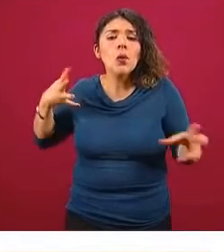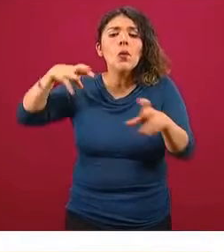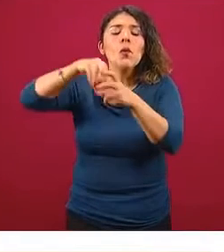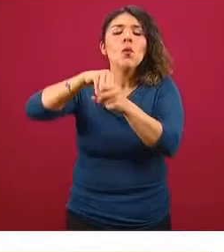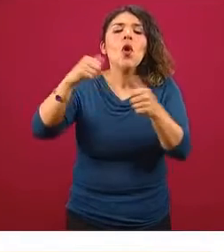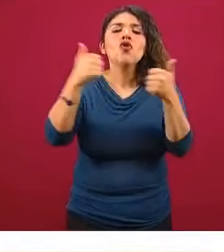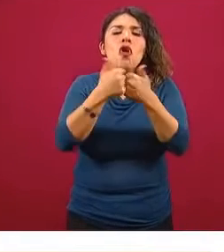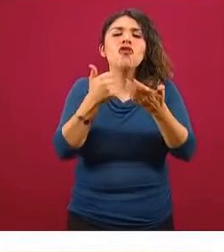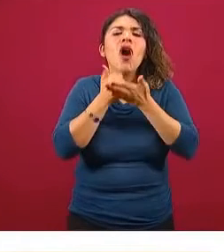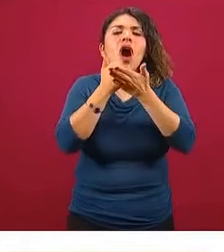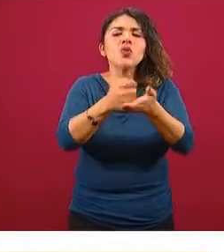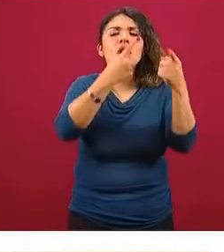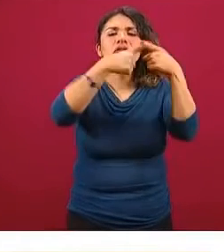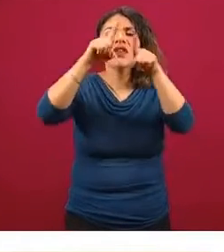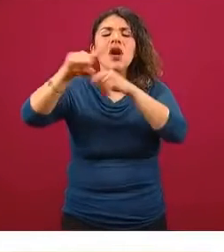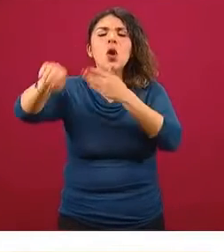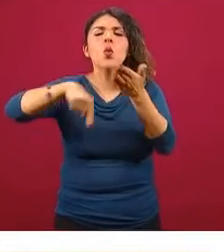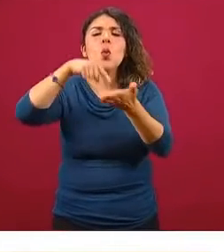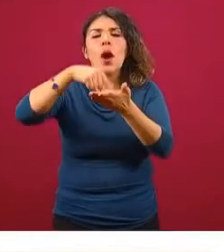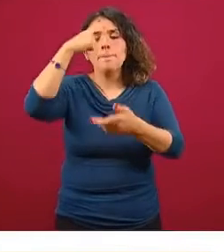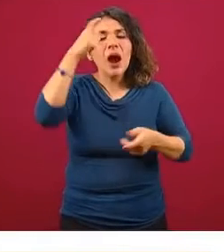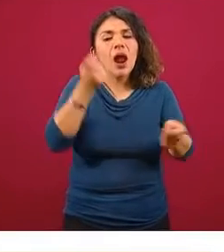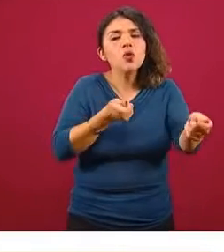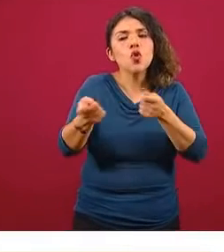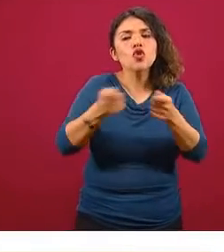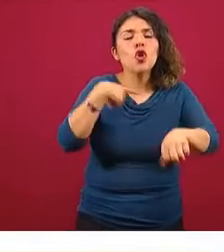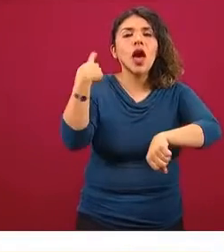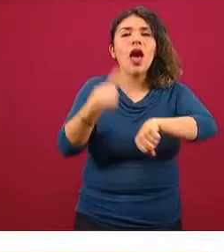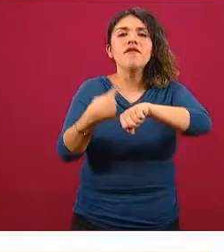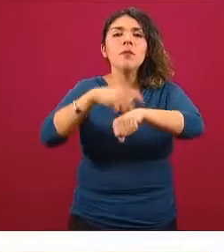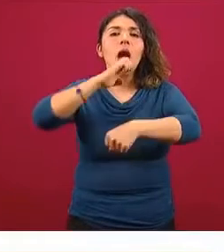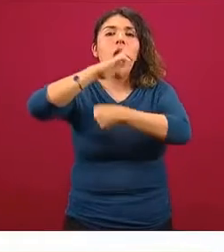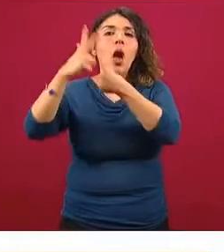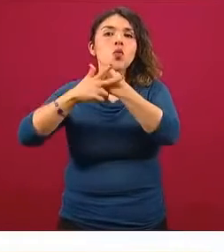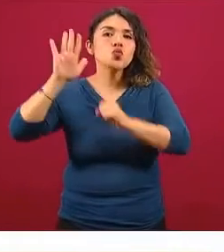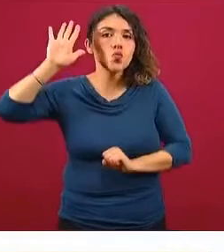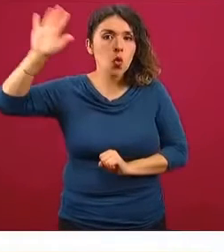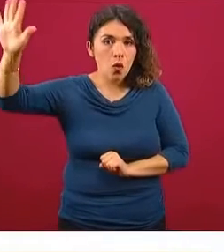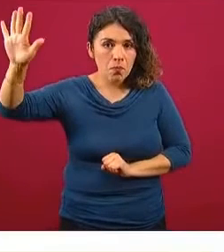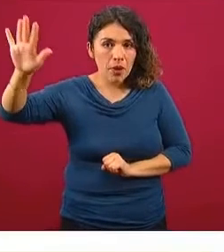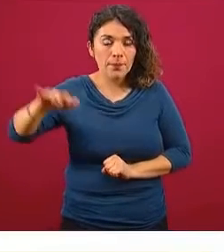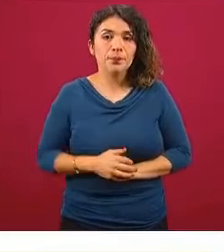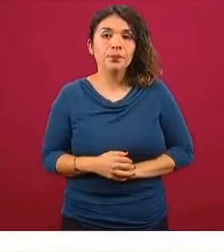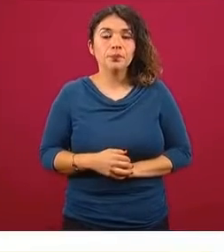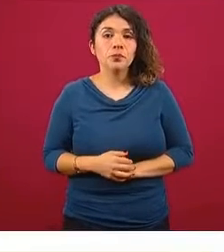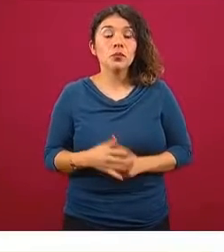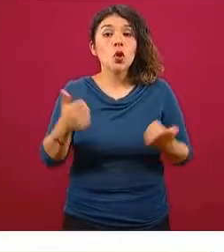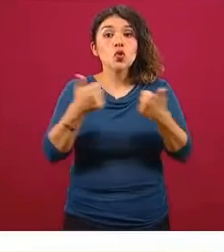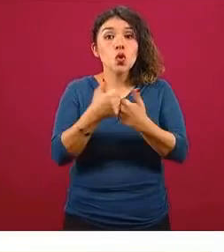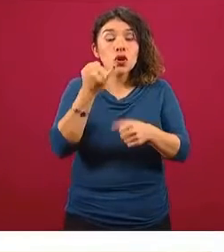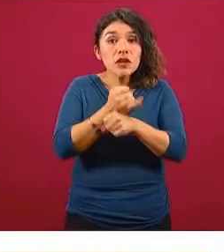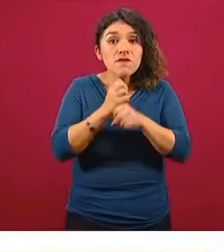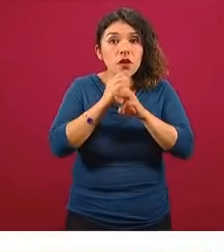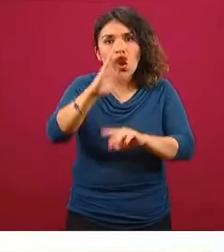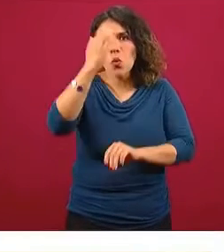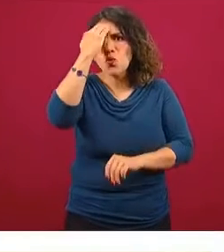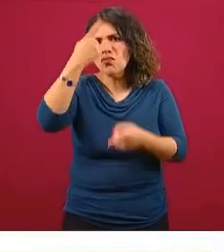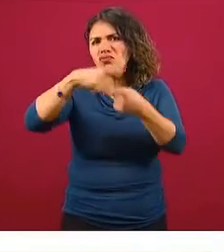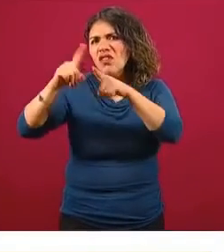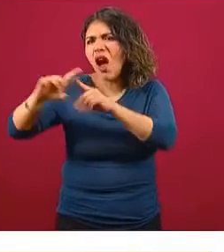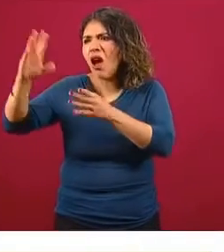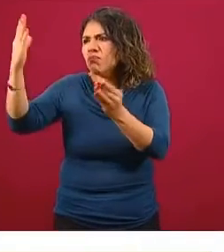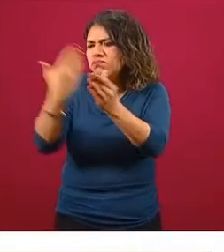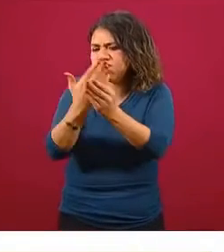el auxilio de los Centros de Control de Enfermedades de Europa, a partir de la información que se conoce por distintas